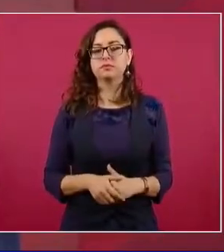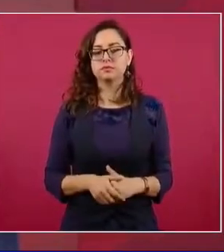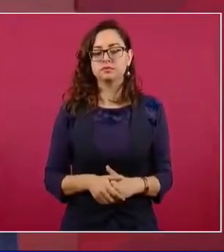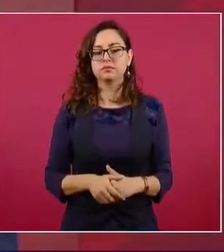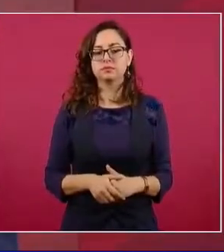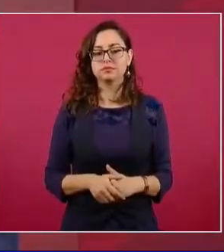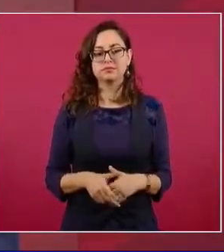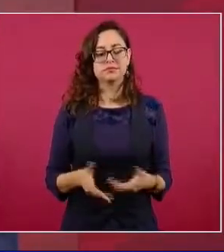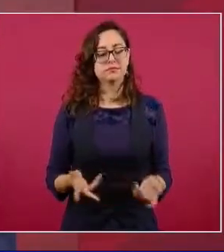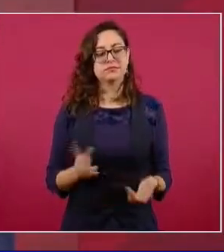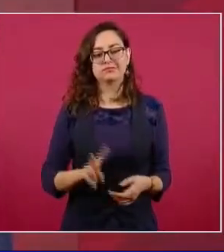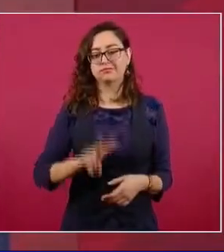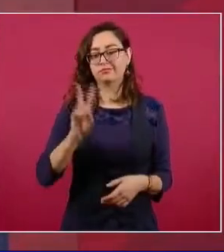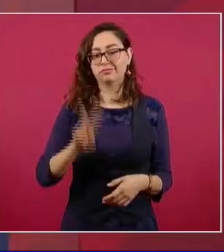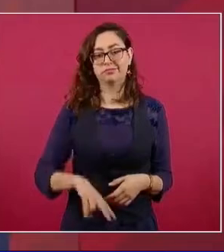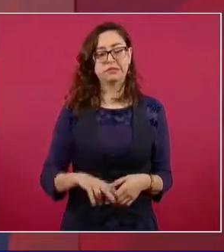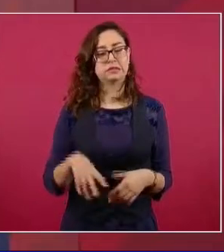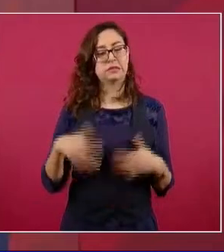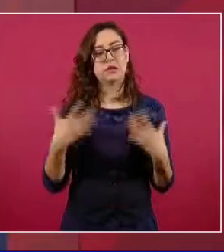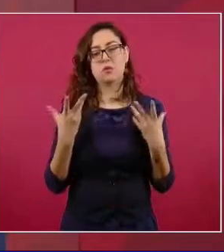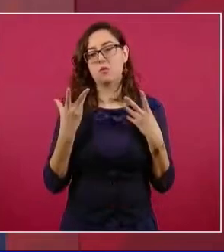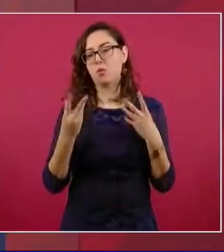porque era mucho el atraso